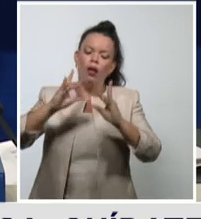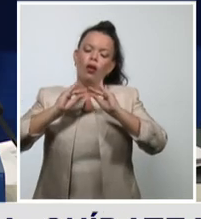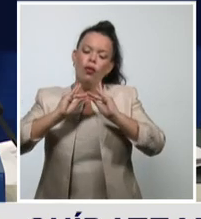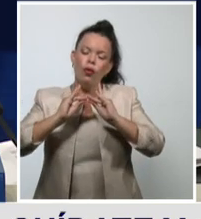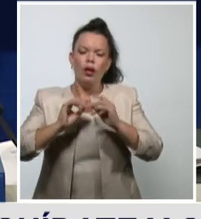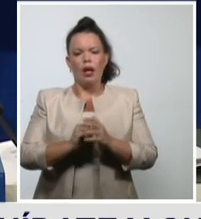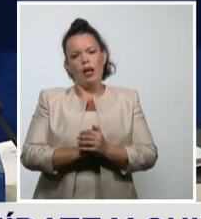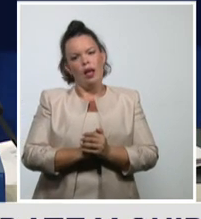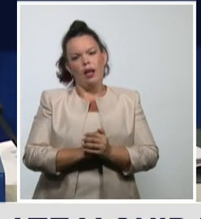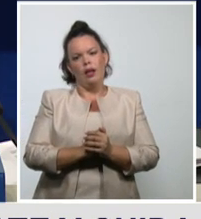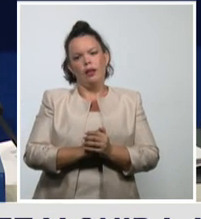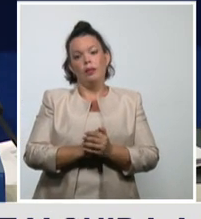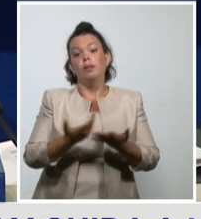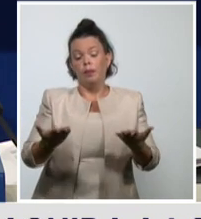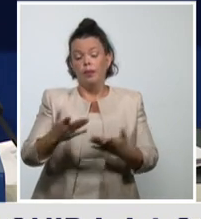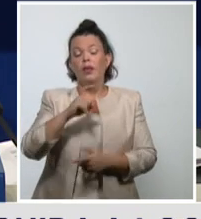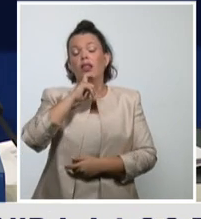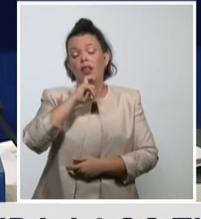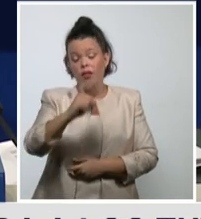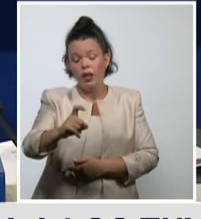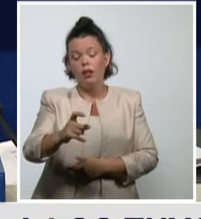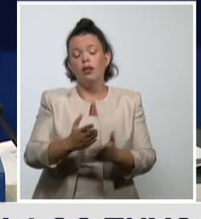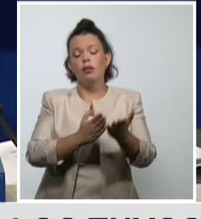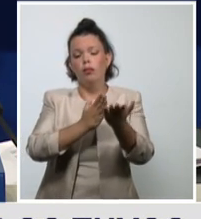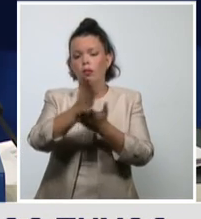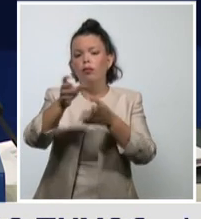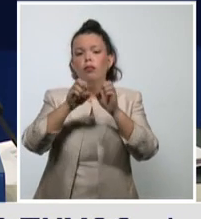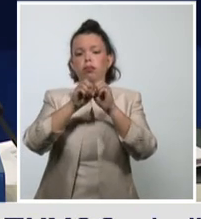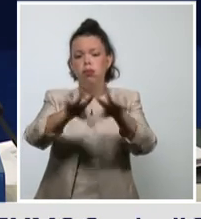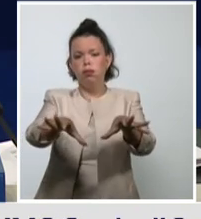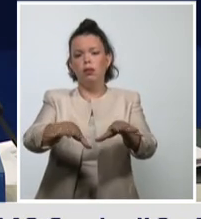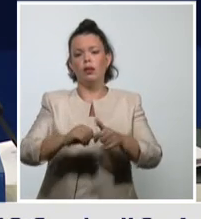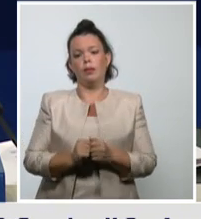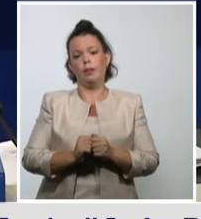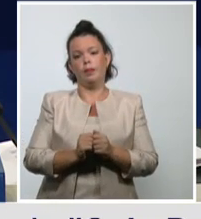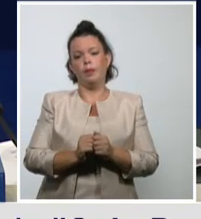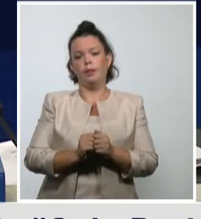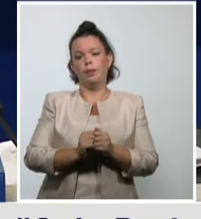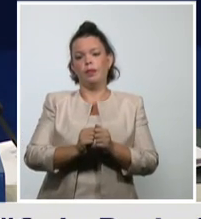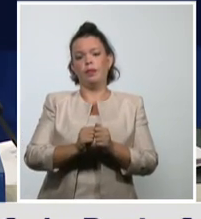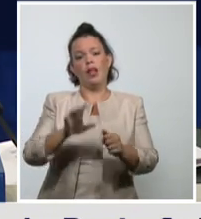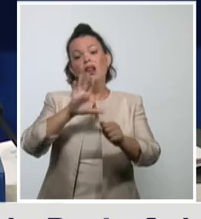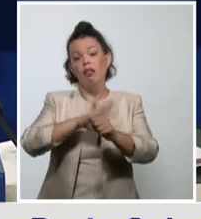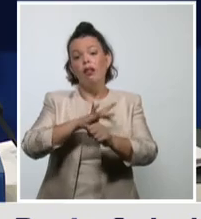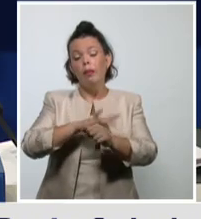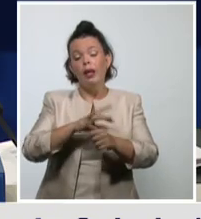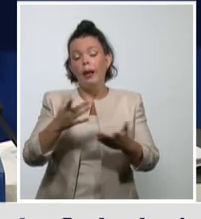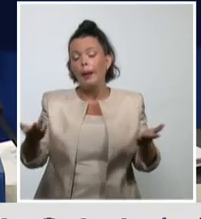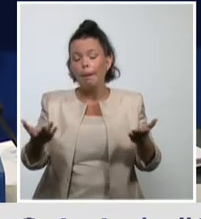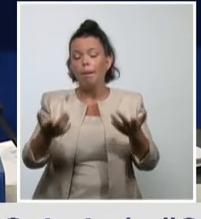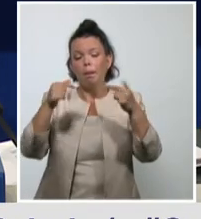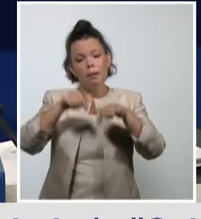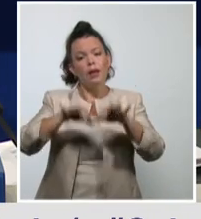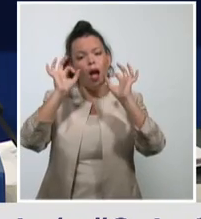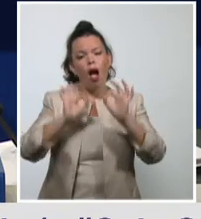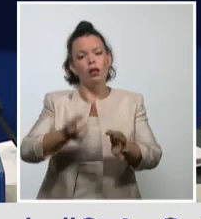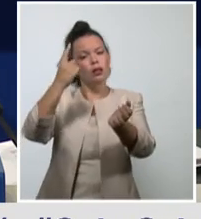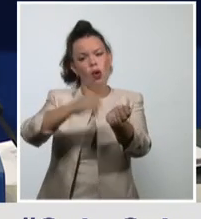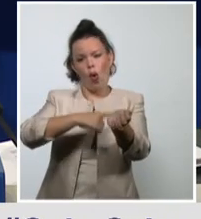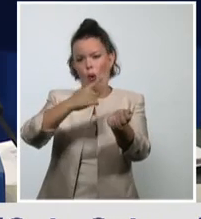la contaminación. Es una preocupación ante la aparición de casos en el continente africano. Es lo que